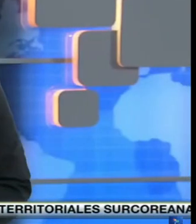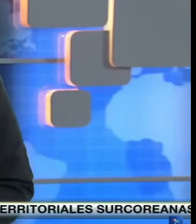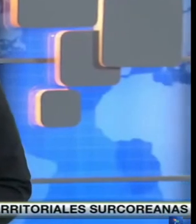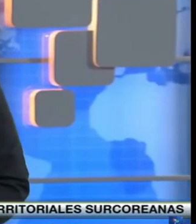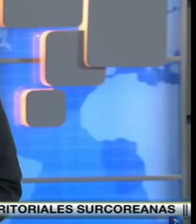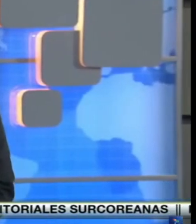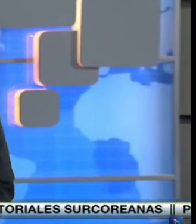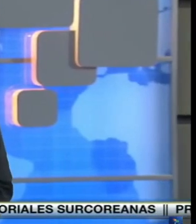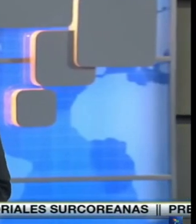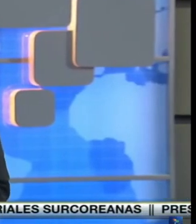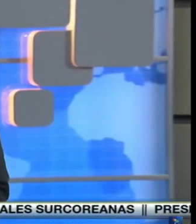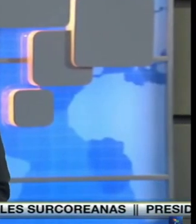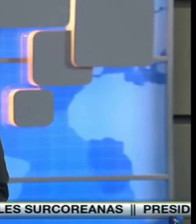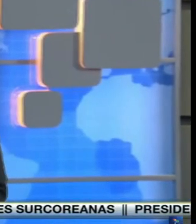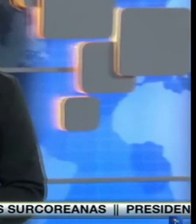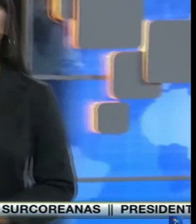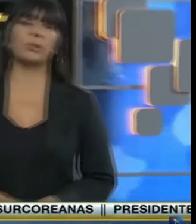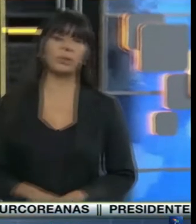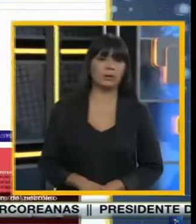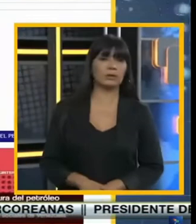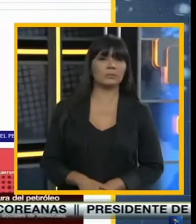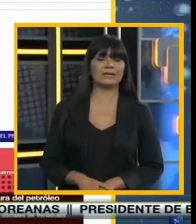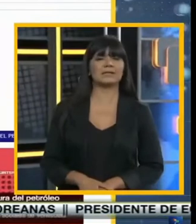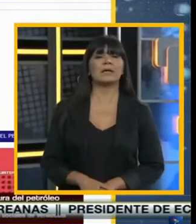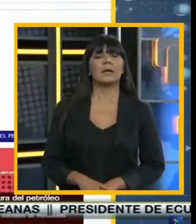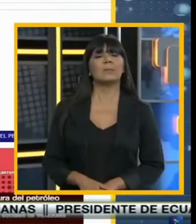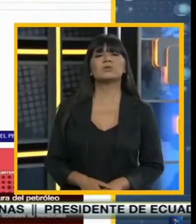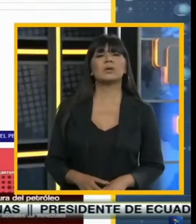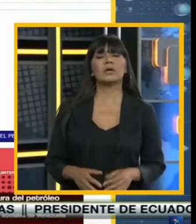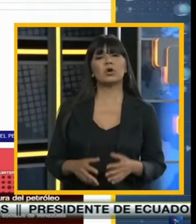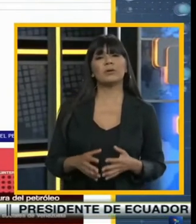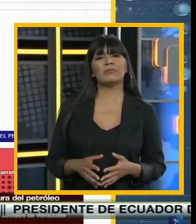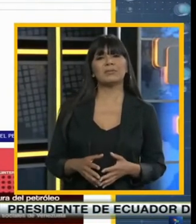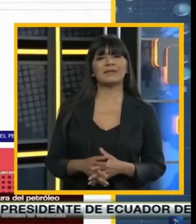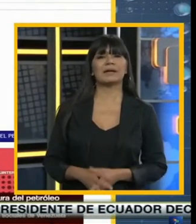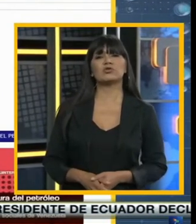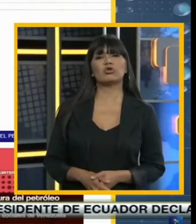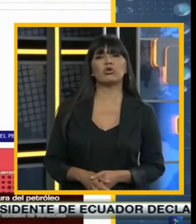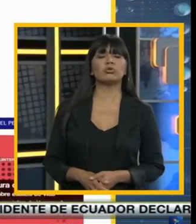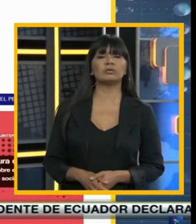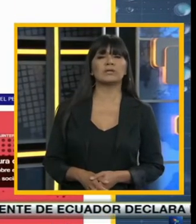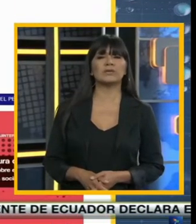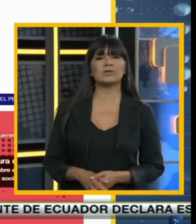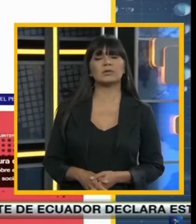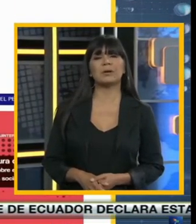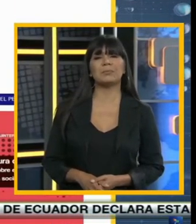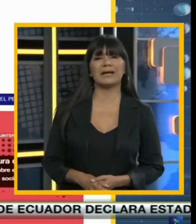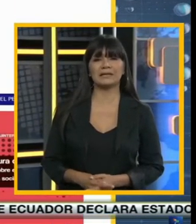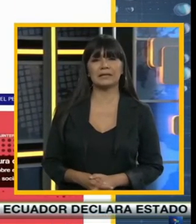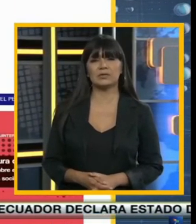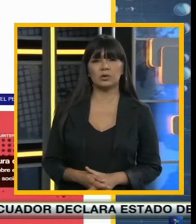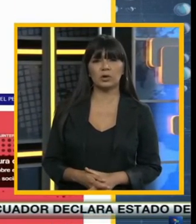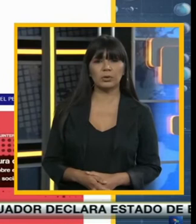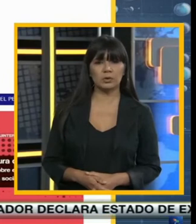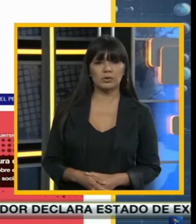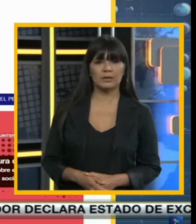¿Qué dice BTV, el medio de comunicación público de este país? Venezuela y Colombia firman declaración conjunta en diversos temas para